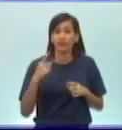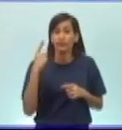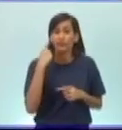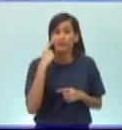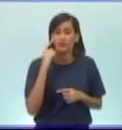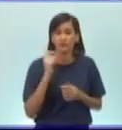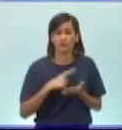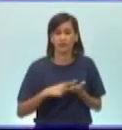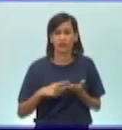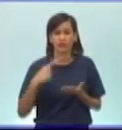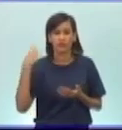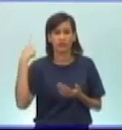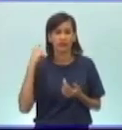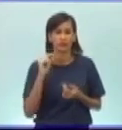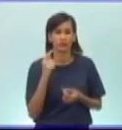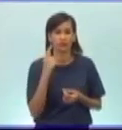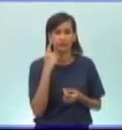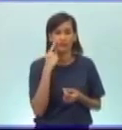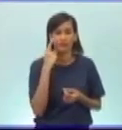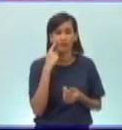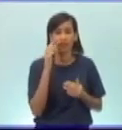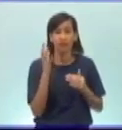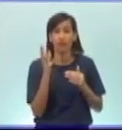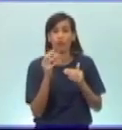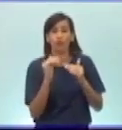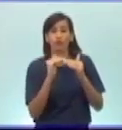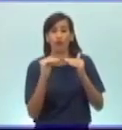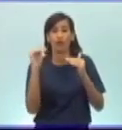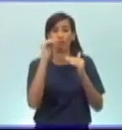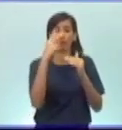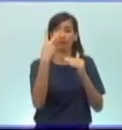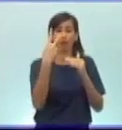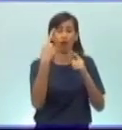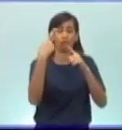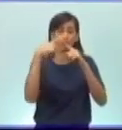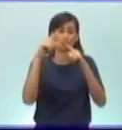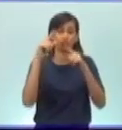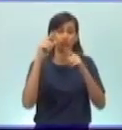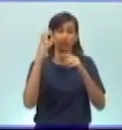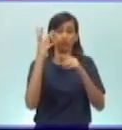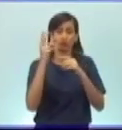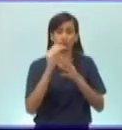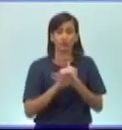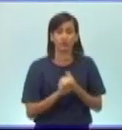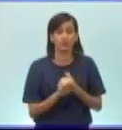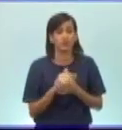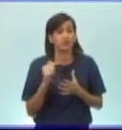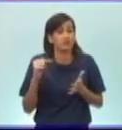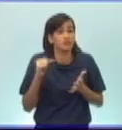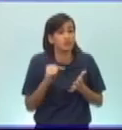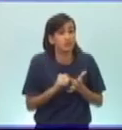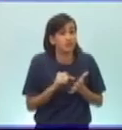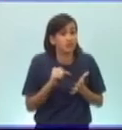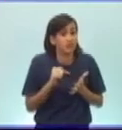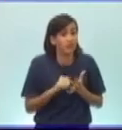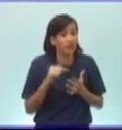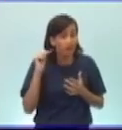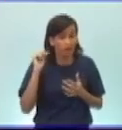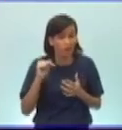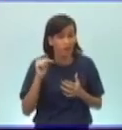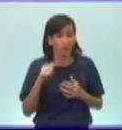estamos en presencia de la potenciación y qué es lo que tenemos que hacer. Y tenemos que insistir mucho en esto porque es un tema que en ocasiones tiene tendencia